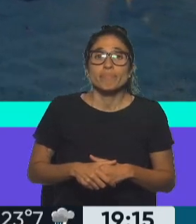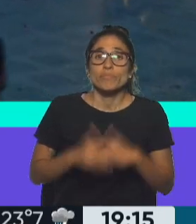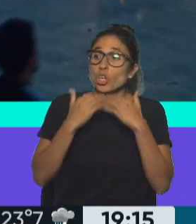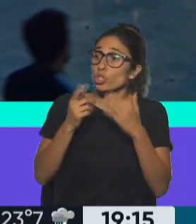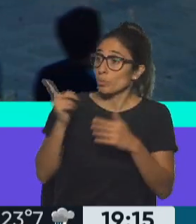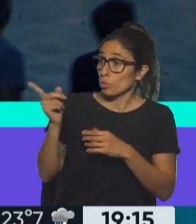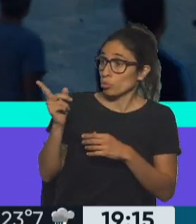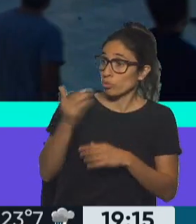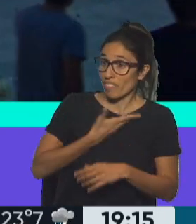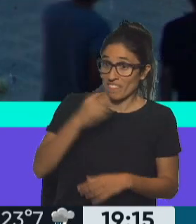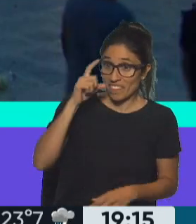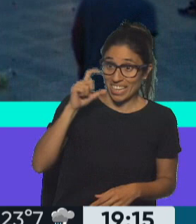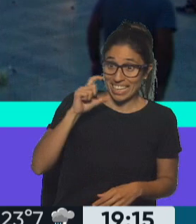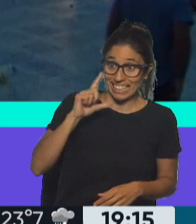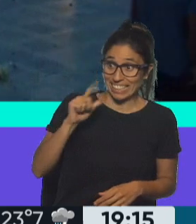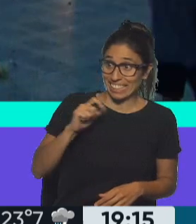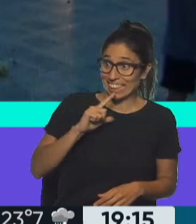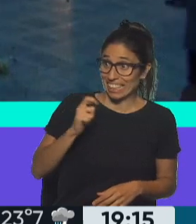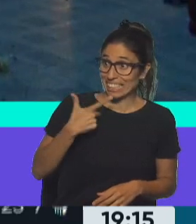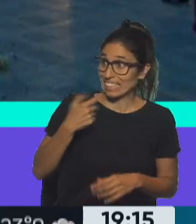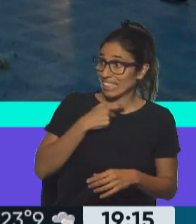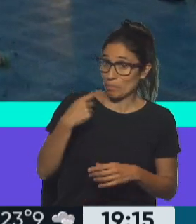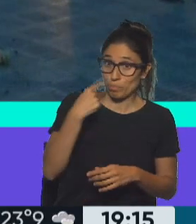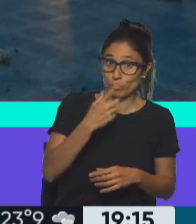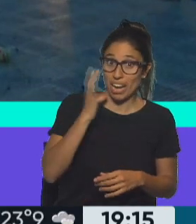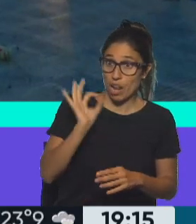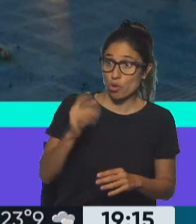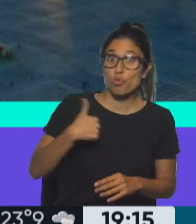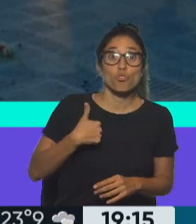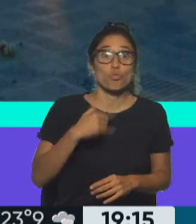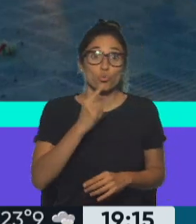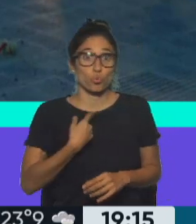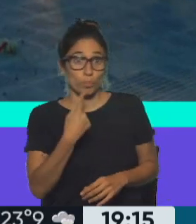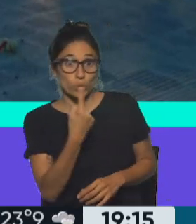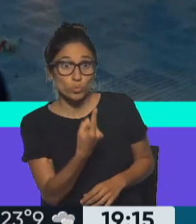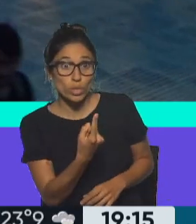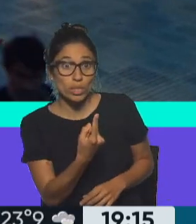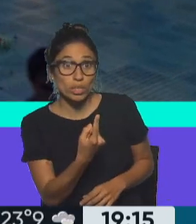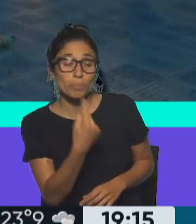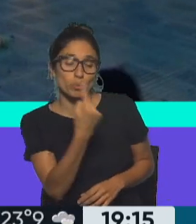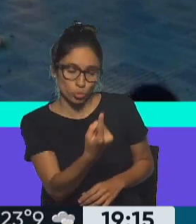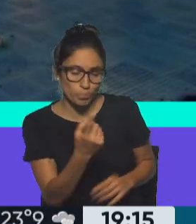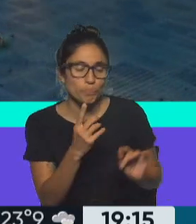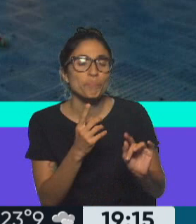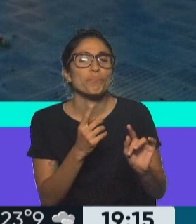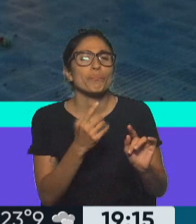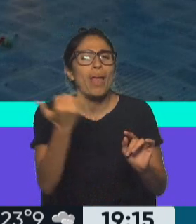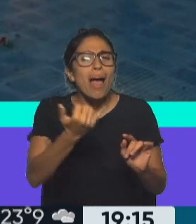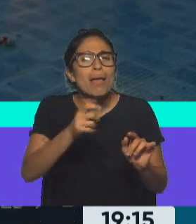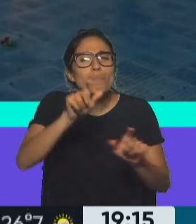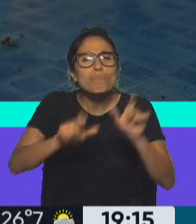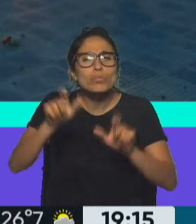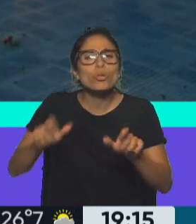una preguntita más. Si no, te pregunto, Alejandro, sí. Hay gente que lamentablemente todavía sigue poniendo en duda la